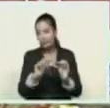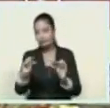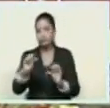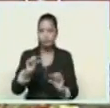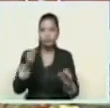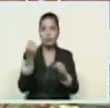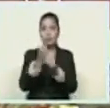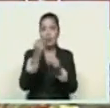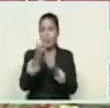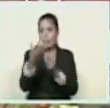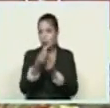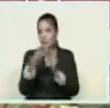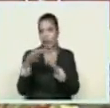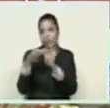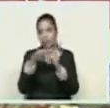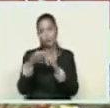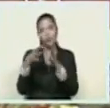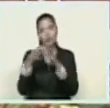y el trabajo